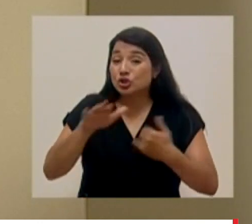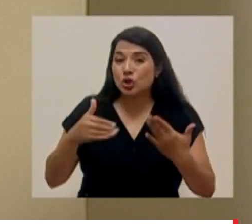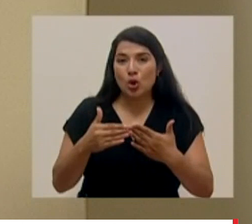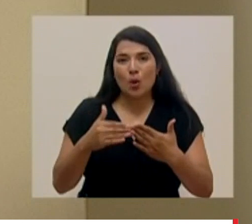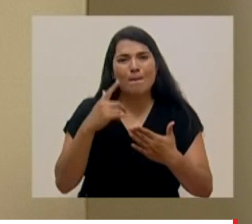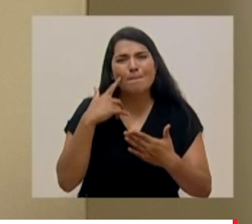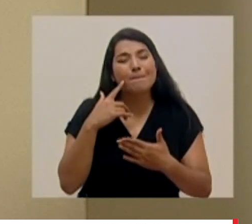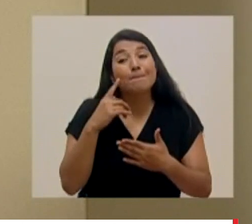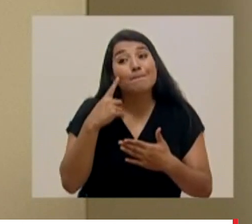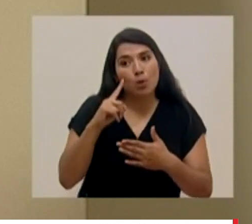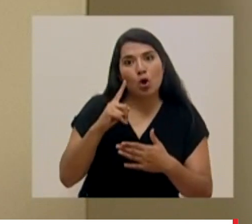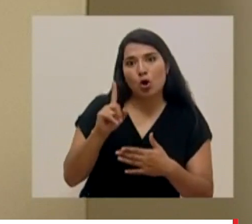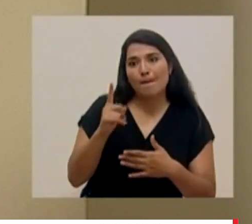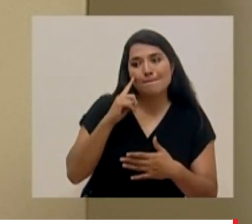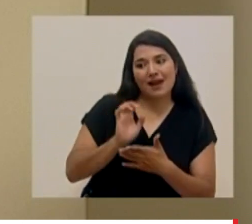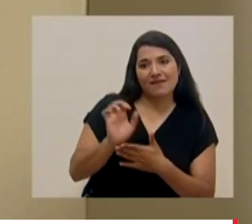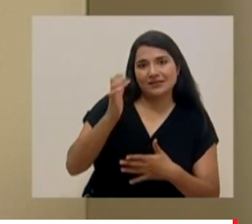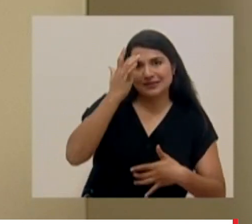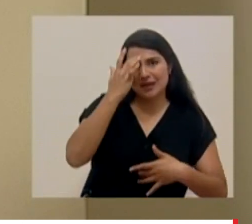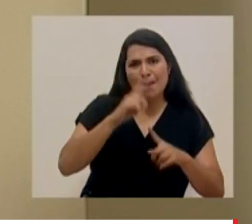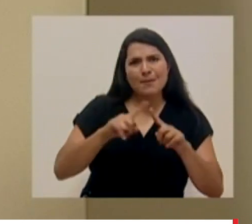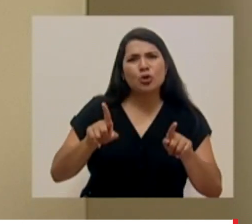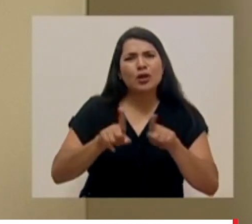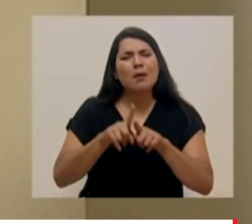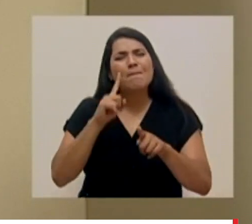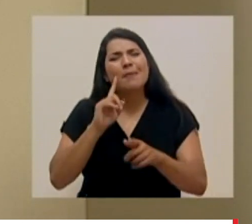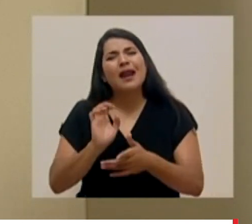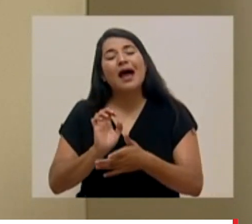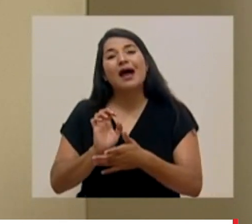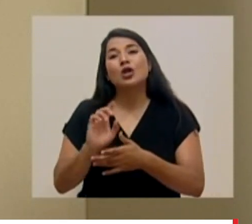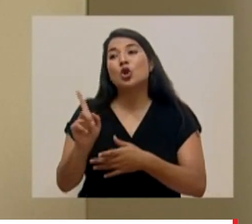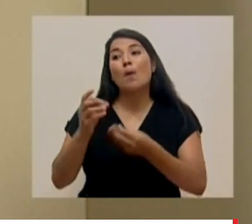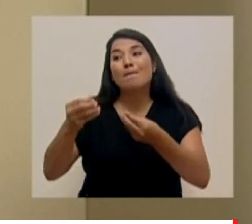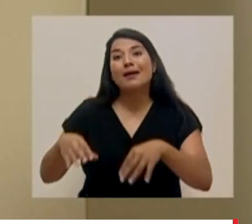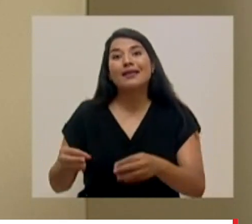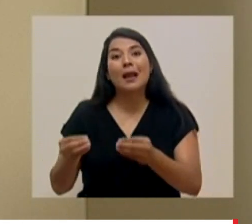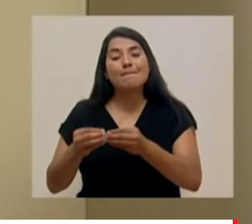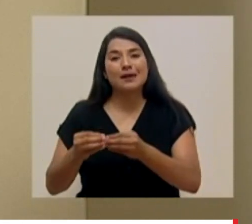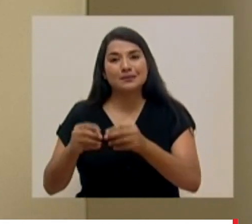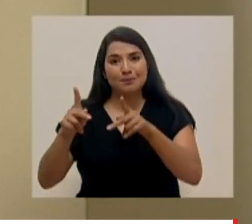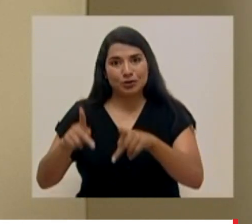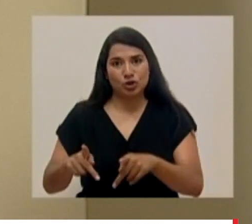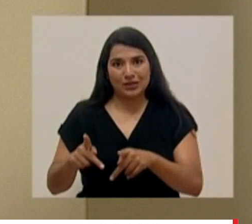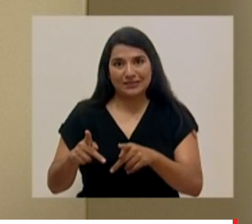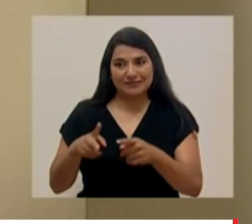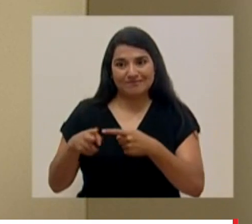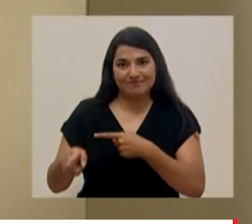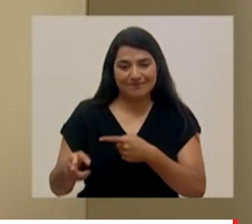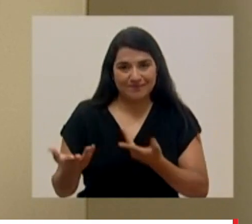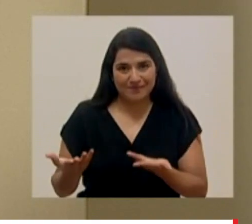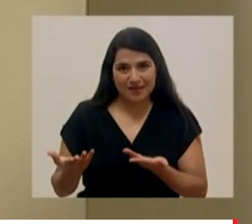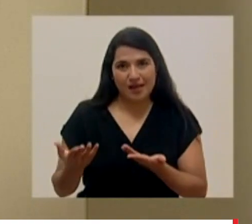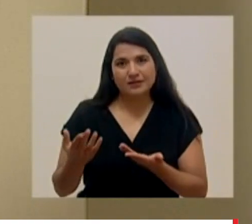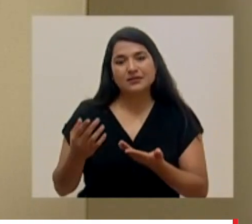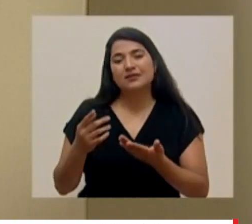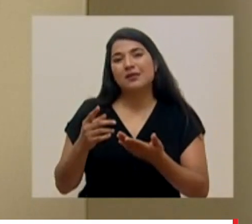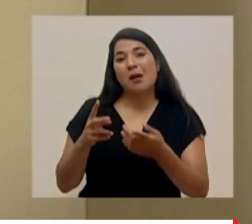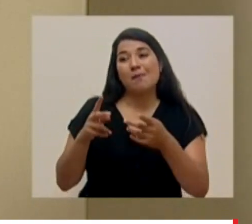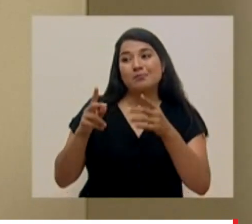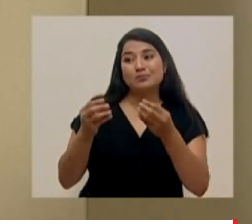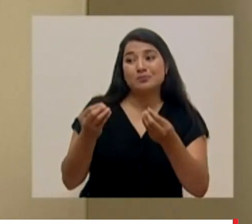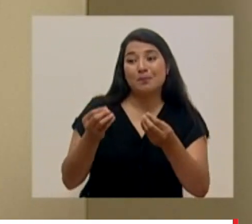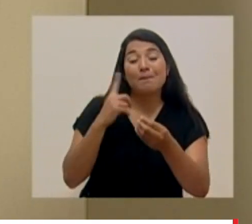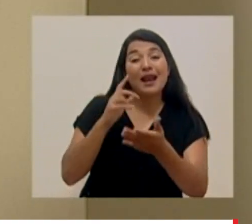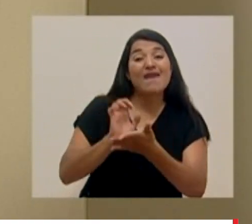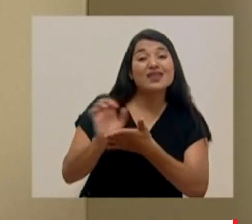perder más empleo, es para no condenar a más familias a la pobreza. Así que ese es el llamado, de que tenemos que cuidarnos todos y todas para que Costa Rica